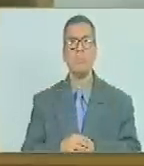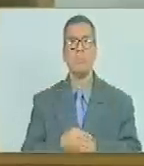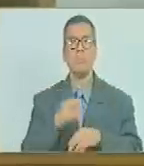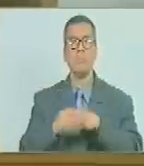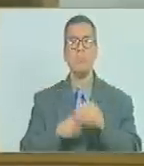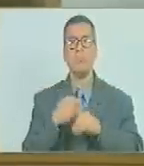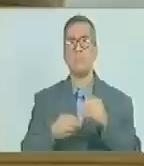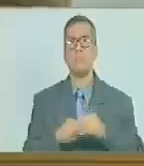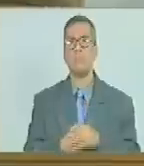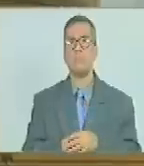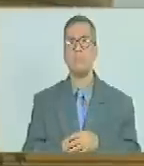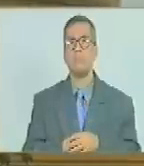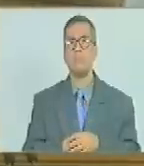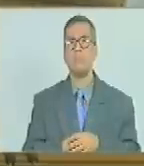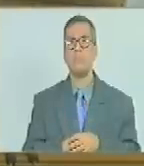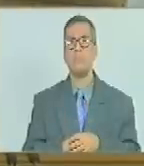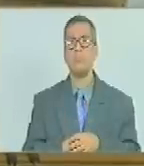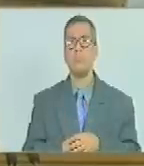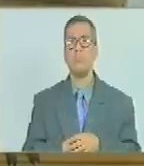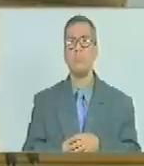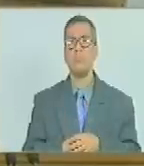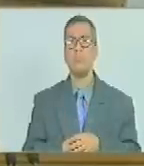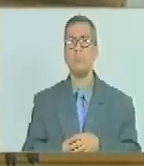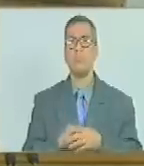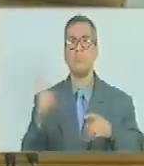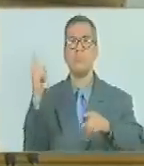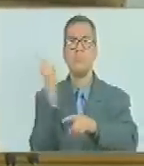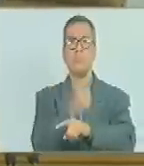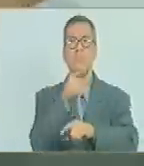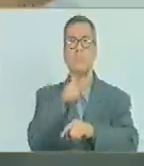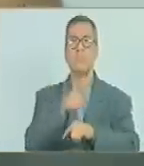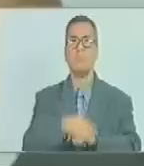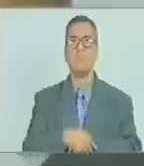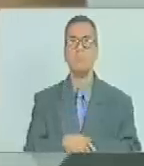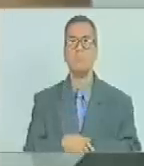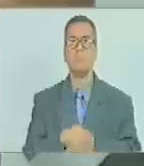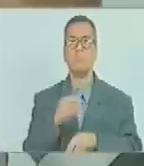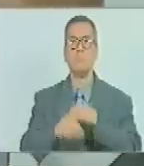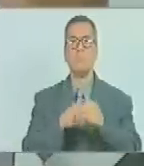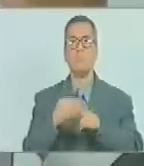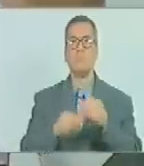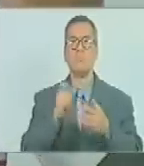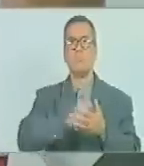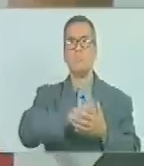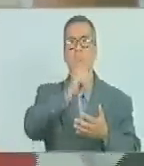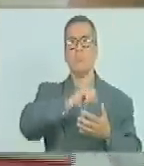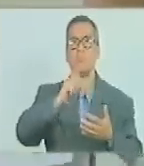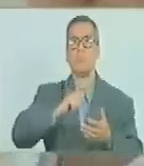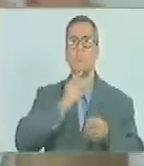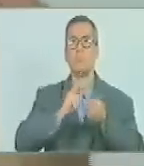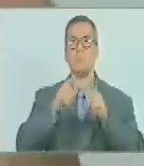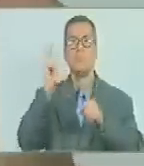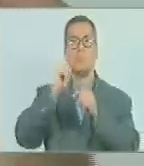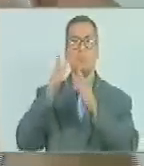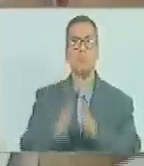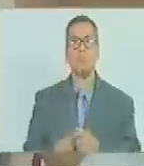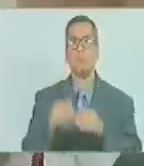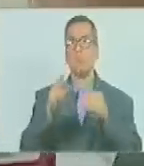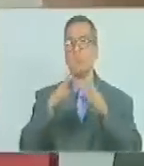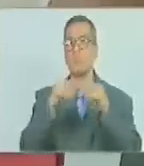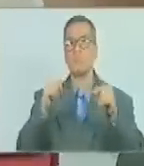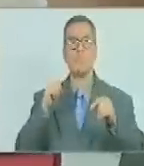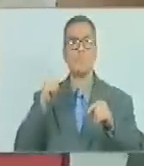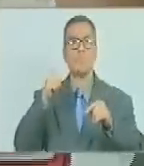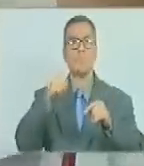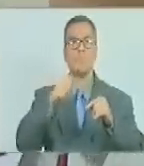materia de obligaciones que haya suscrito algún venezolano a todo lo largo